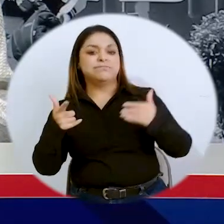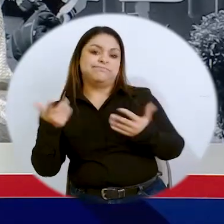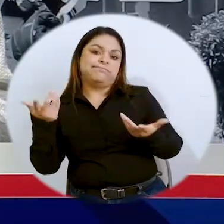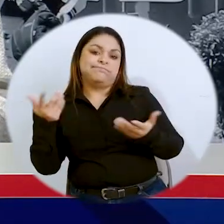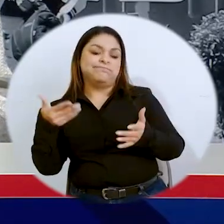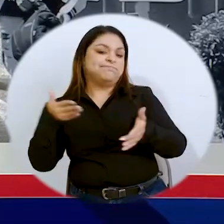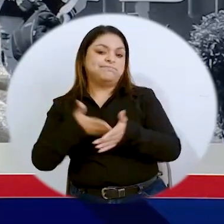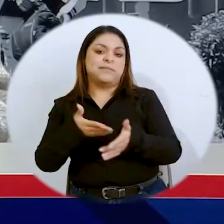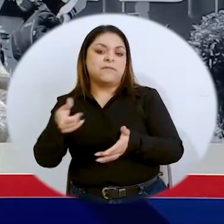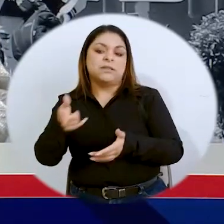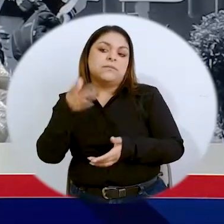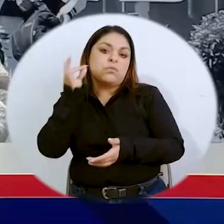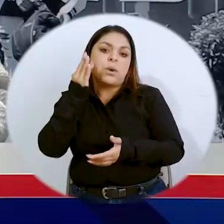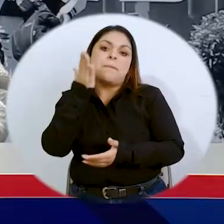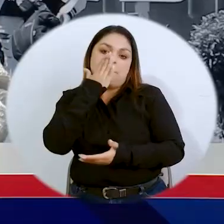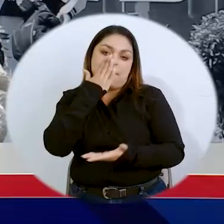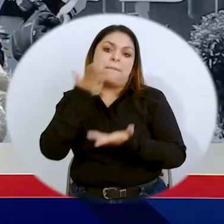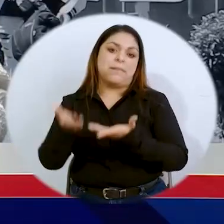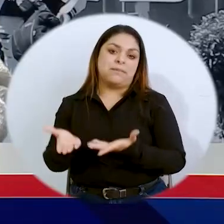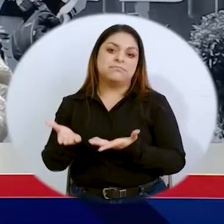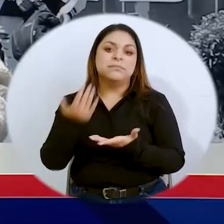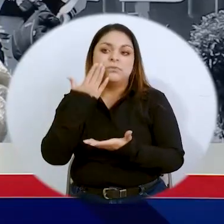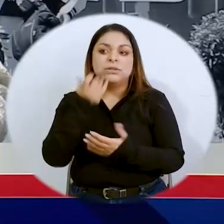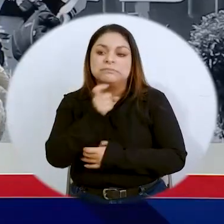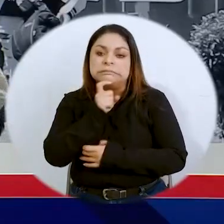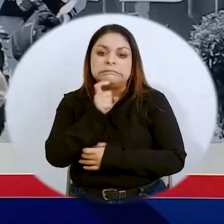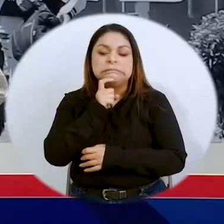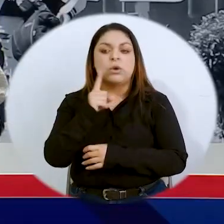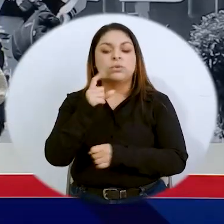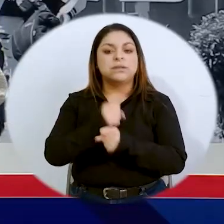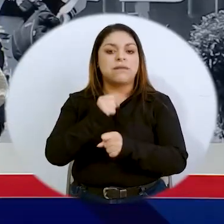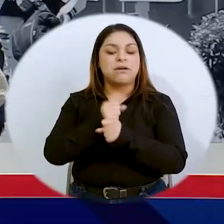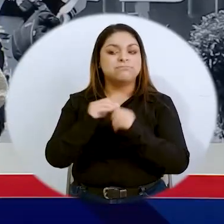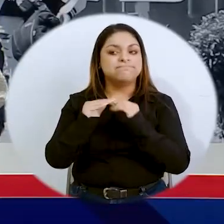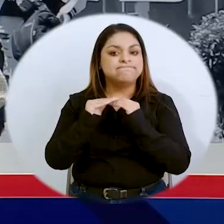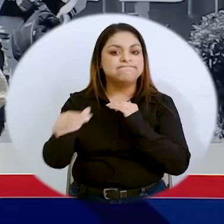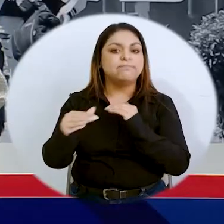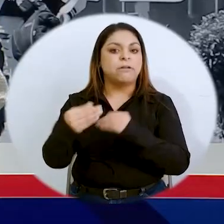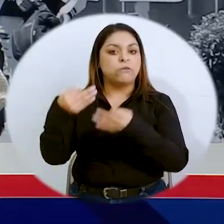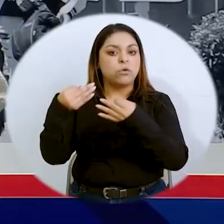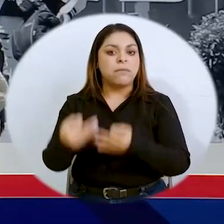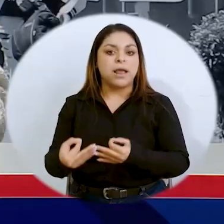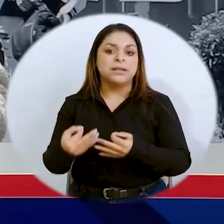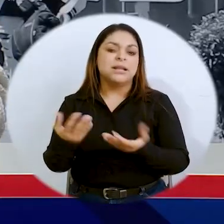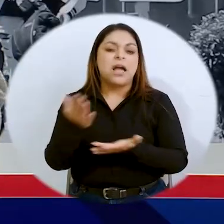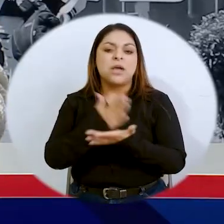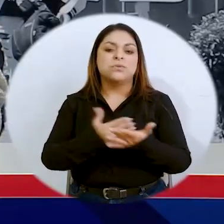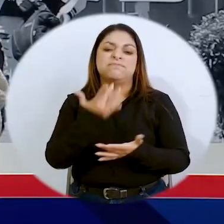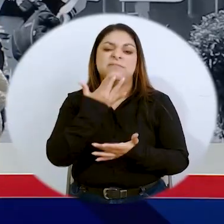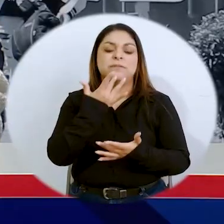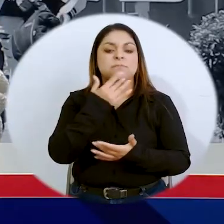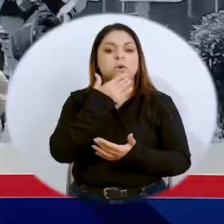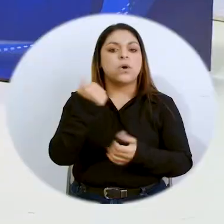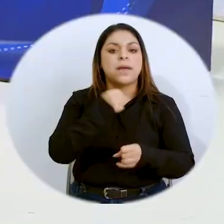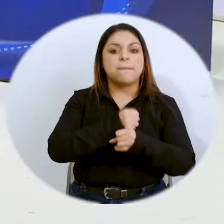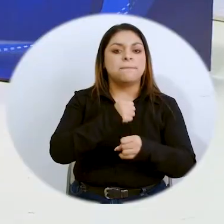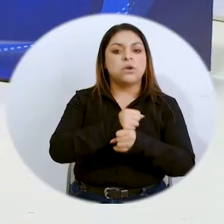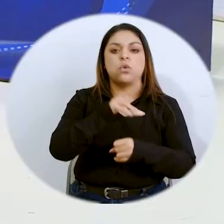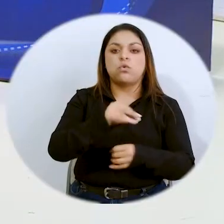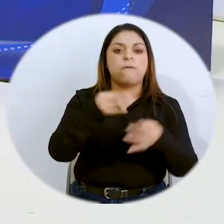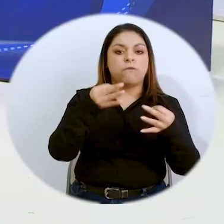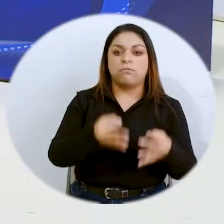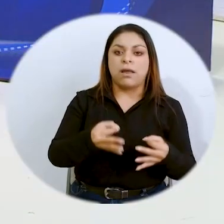madres. Son las que tienen menos probabilidad de encontrar un empleo estable, un empleo formal. Muchas de ellas optan por empleos